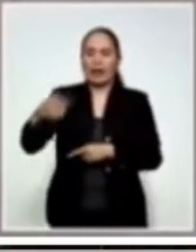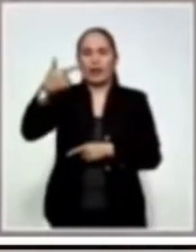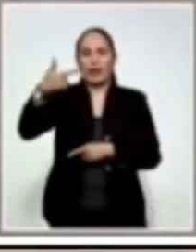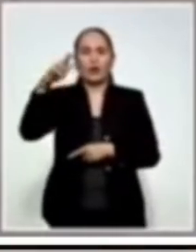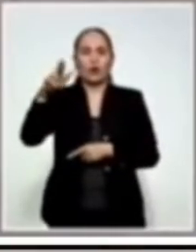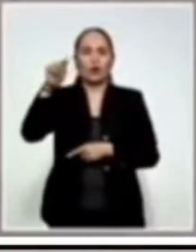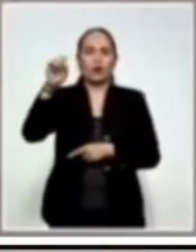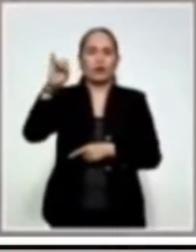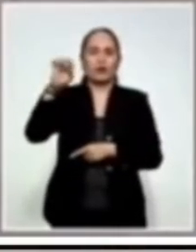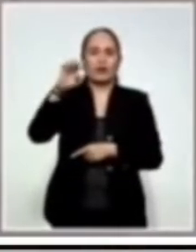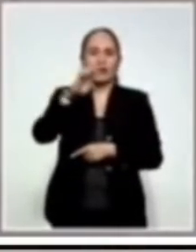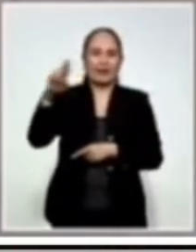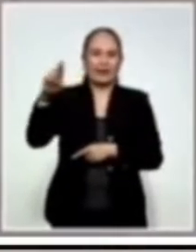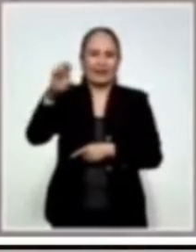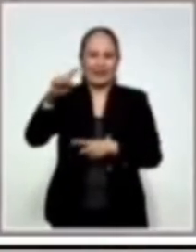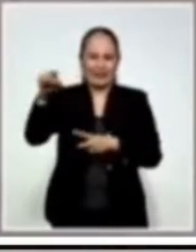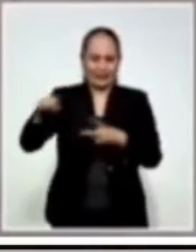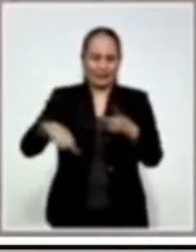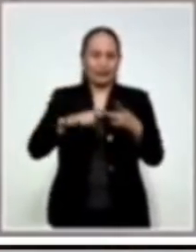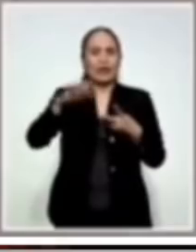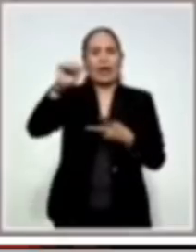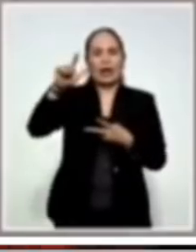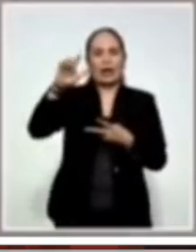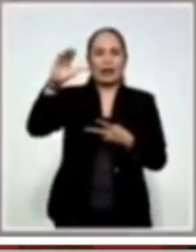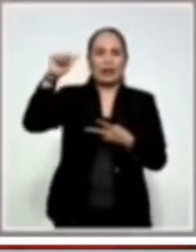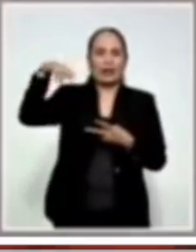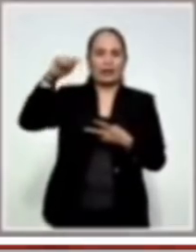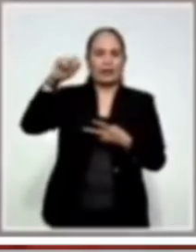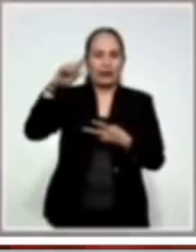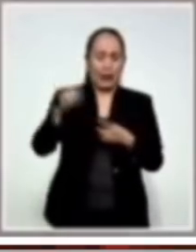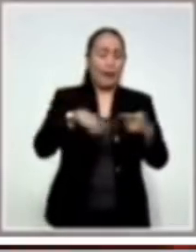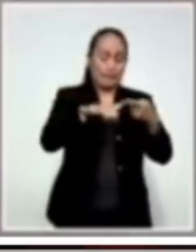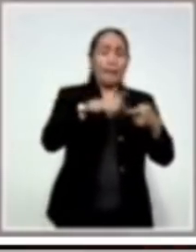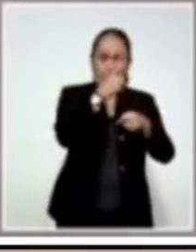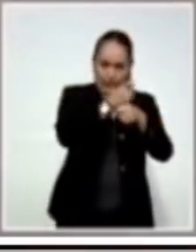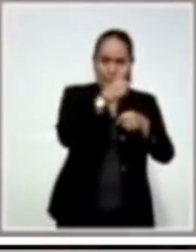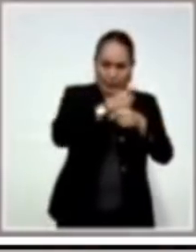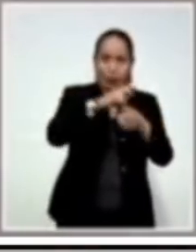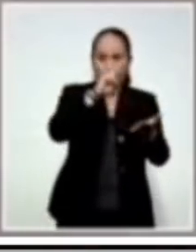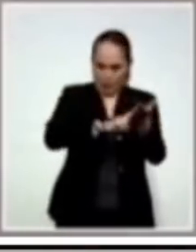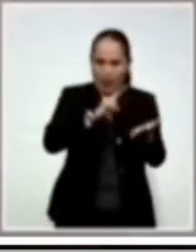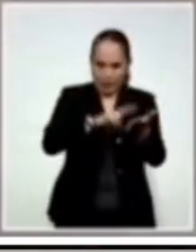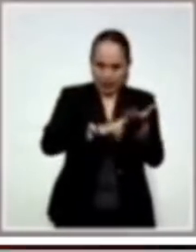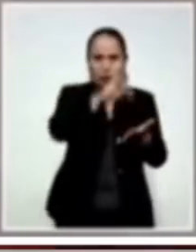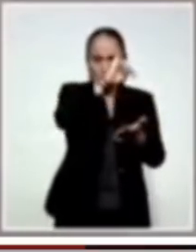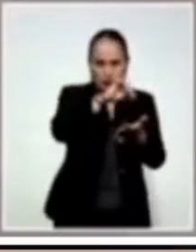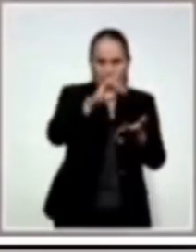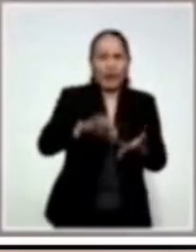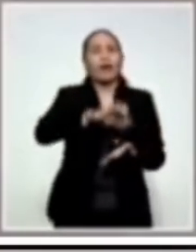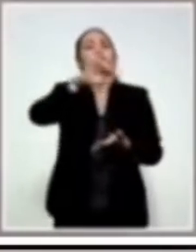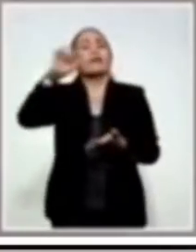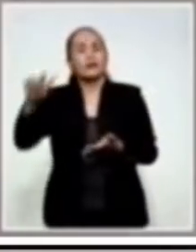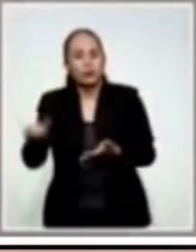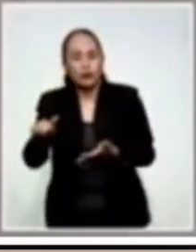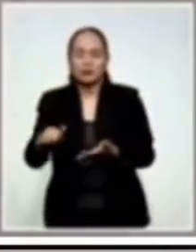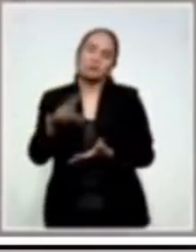González Alcántara, porque en un apartado el ministro Gutiérrez había votado por la validez y en el posterior